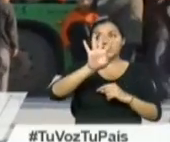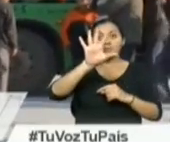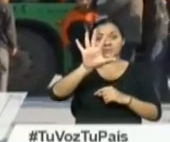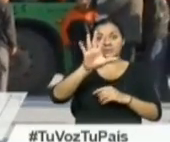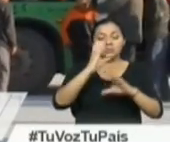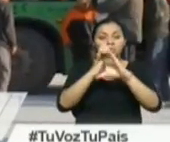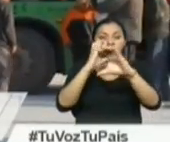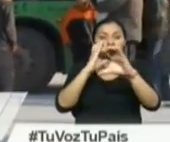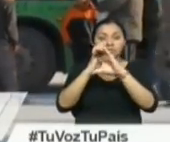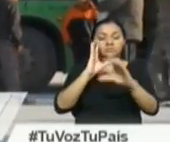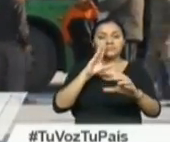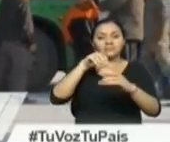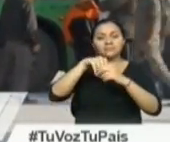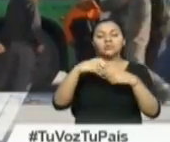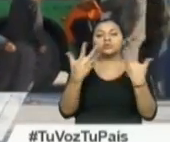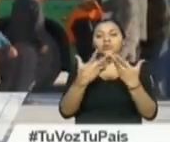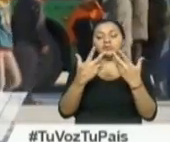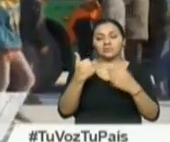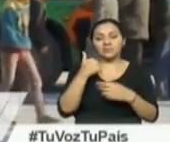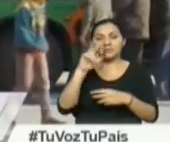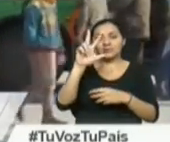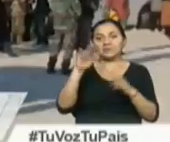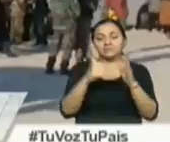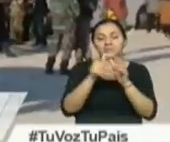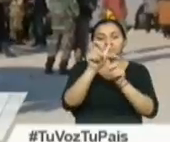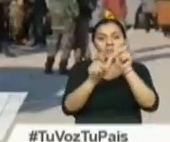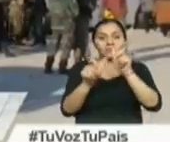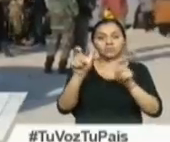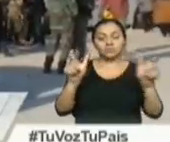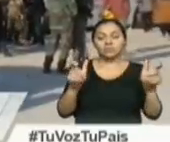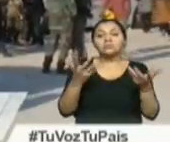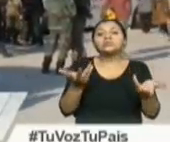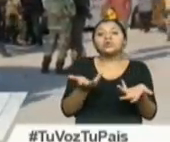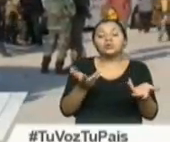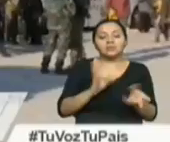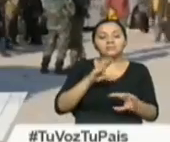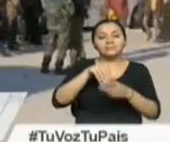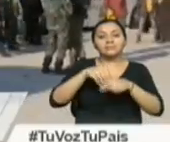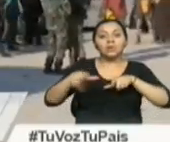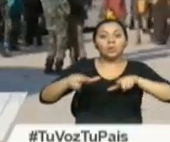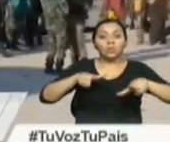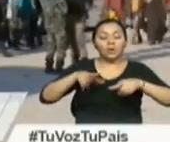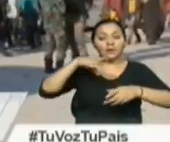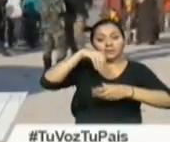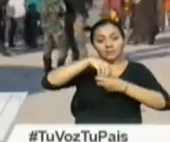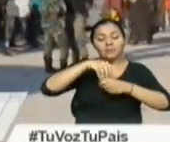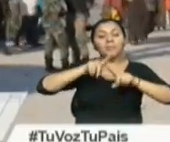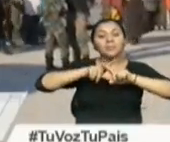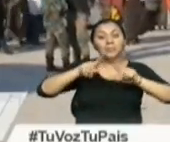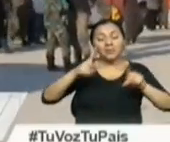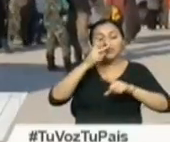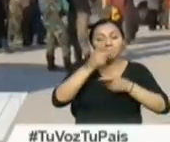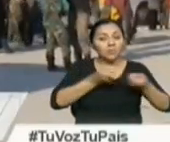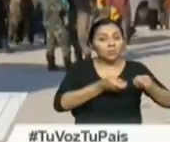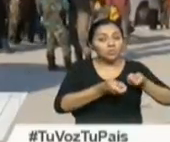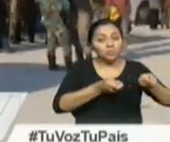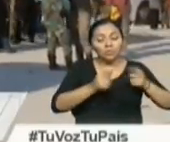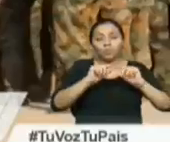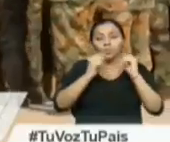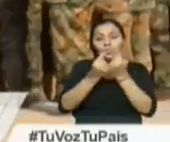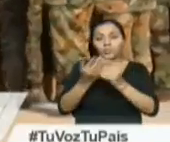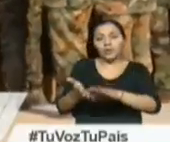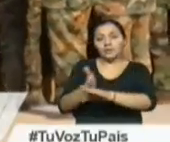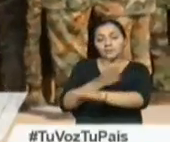autobuses transportaban a alrededor de 3.000 personas de Fuay Gafraya, localidades leales al régimen pero controladas por rebeldes desde